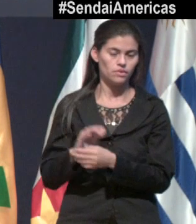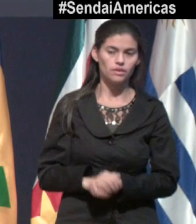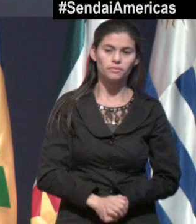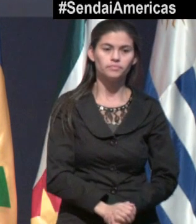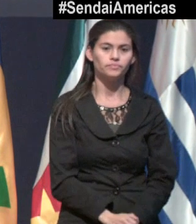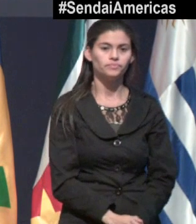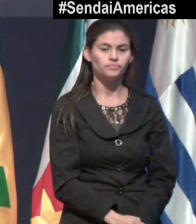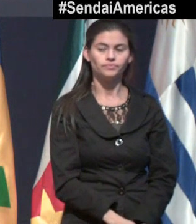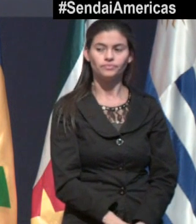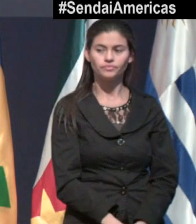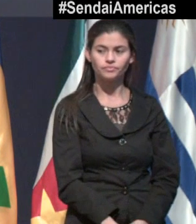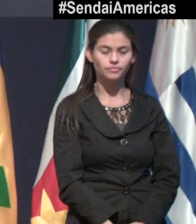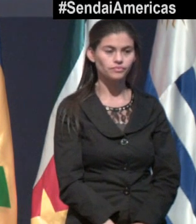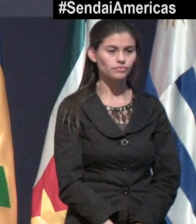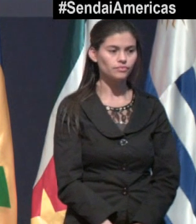A ver.